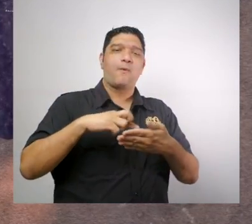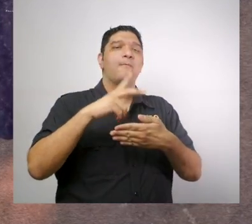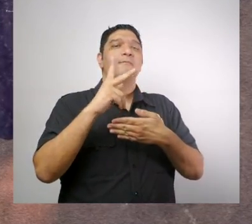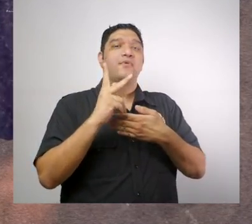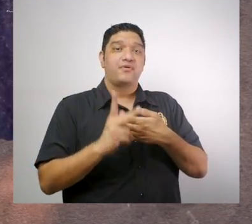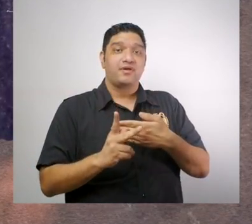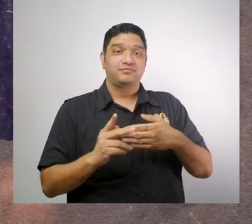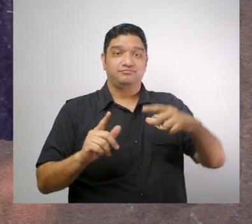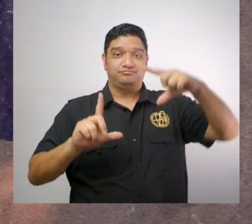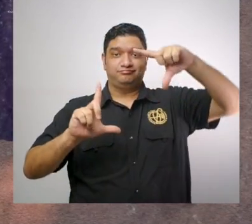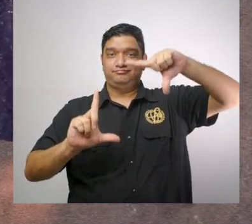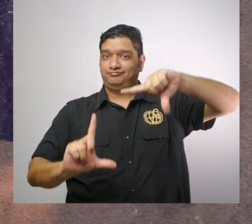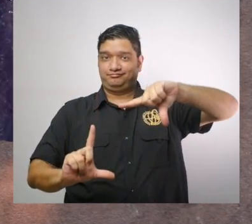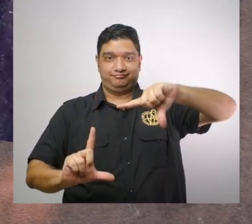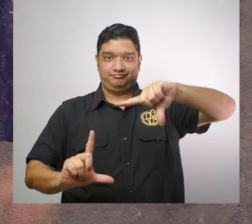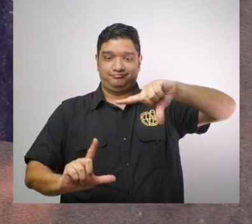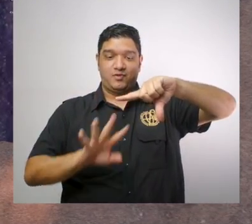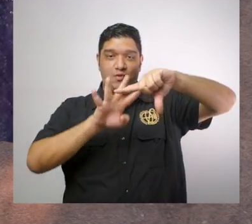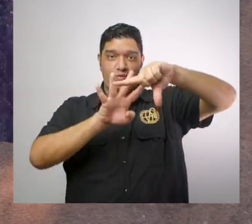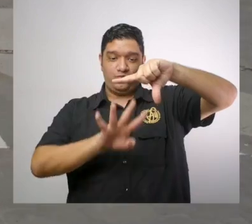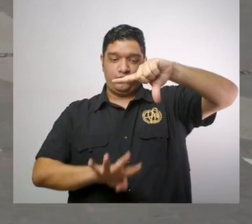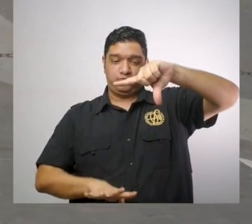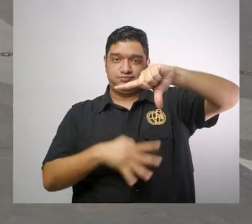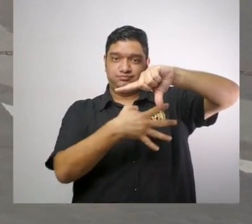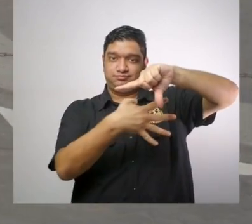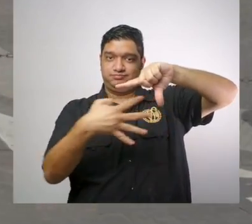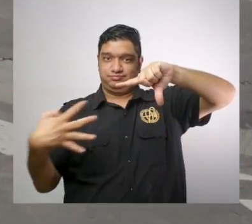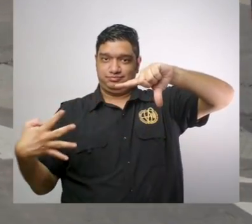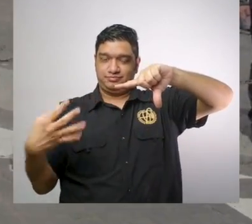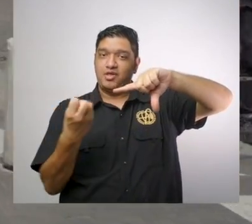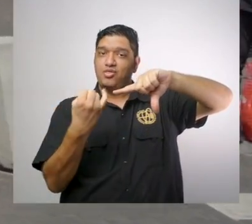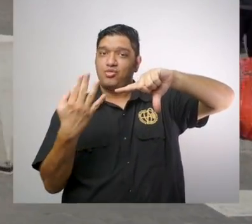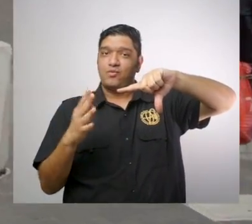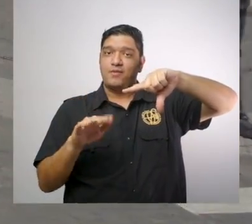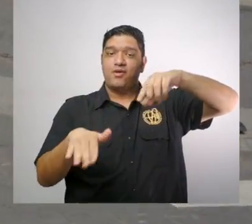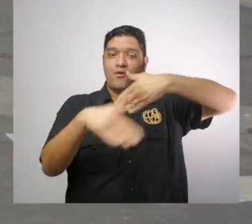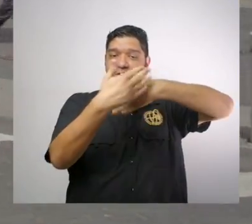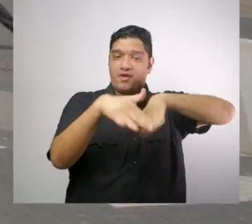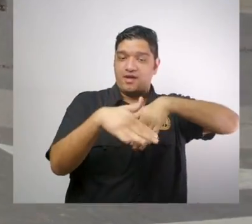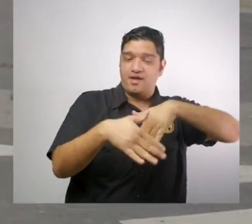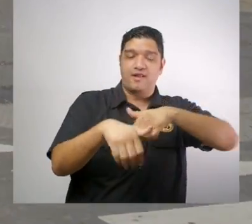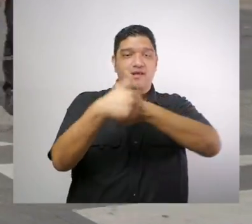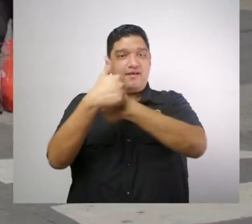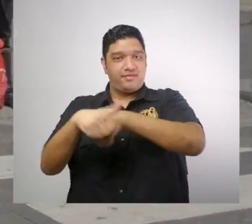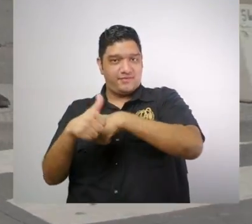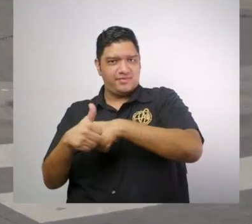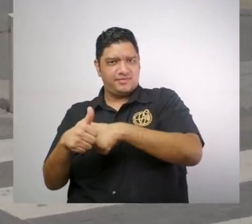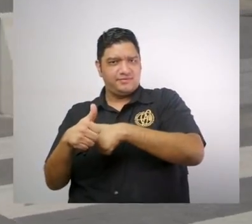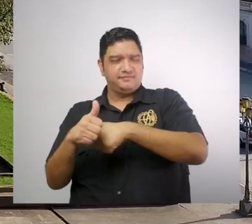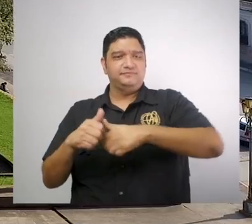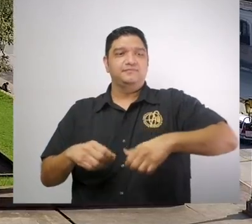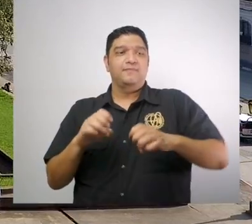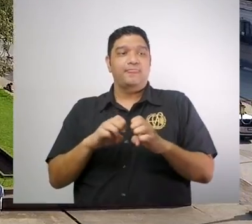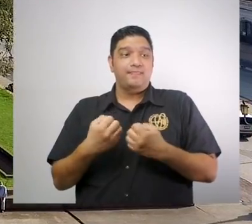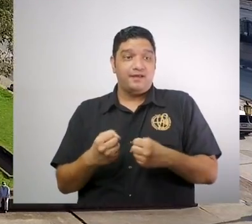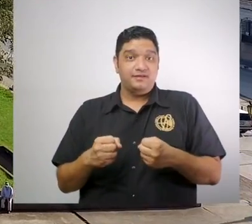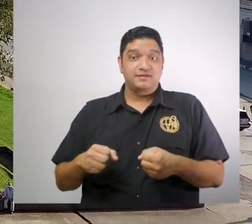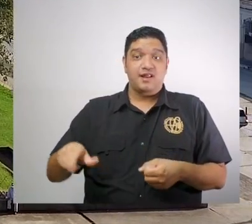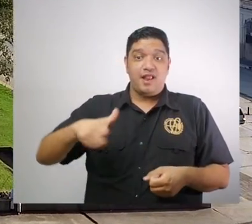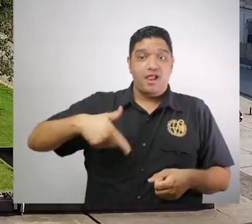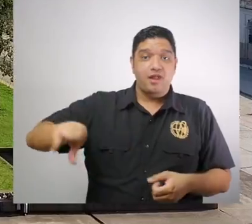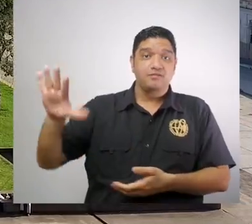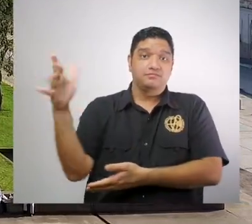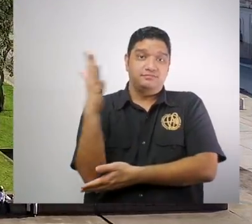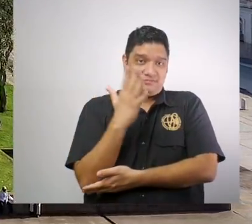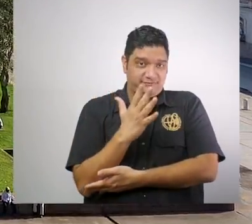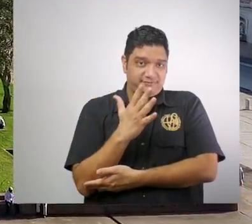un cuadrado que en gran medida se basa también en 10 de Navarro, en lo que son las plazas.